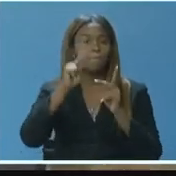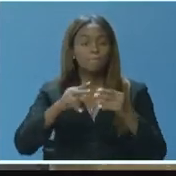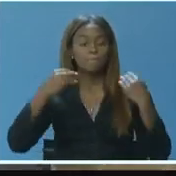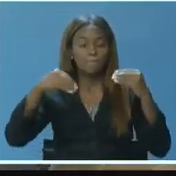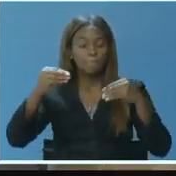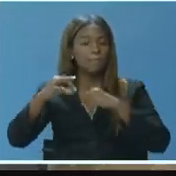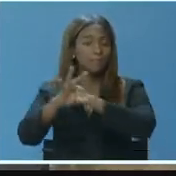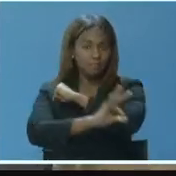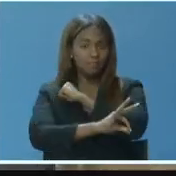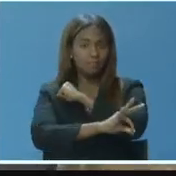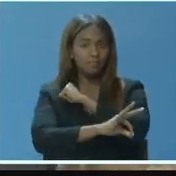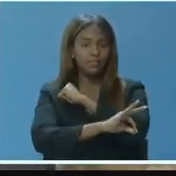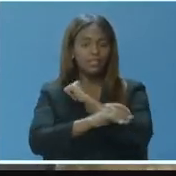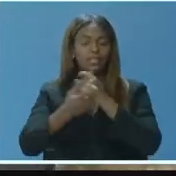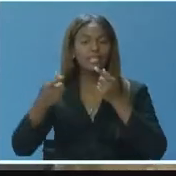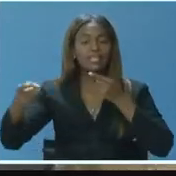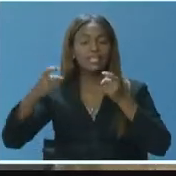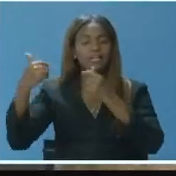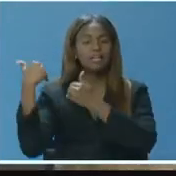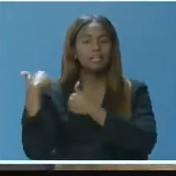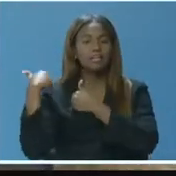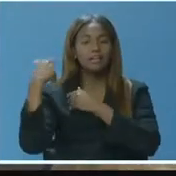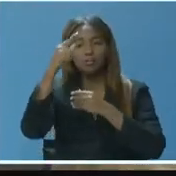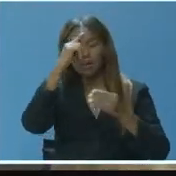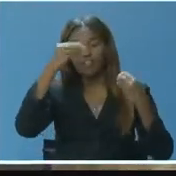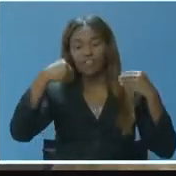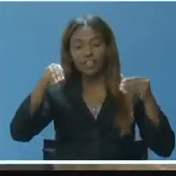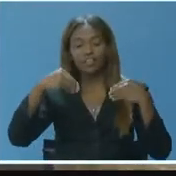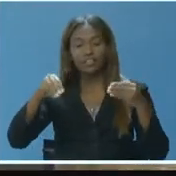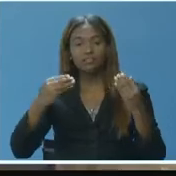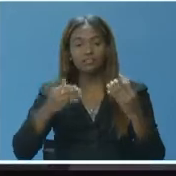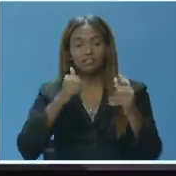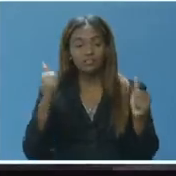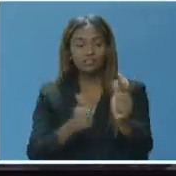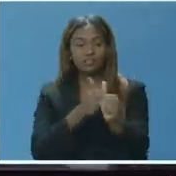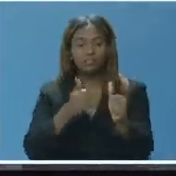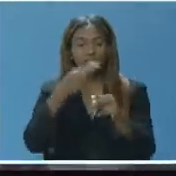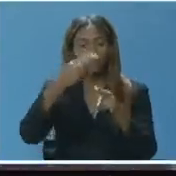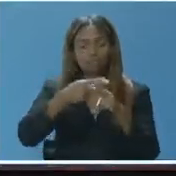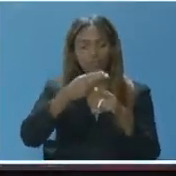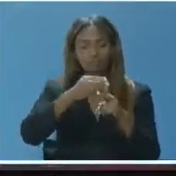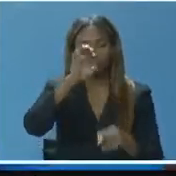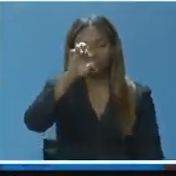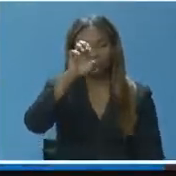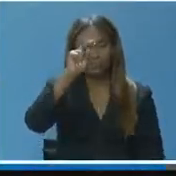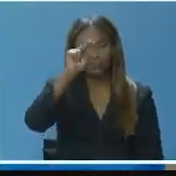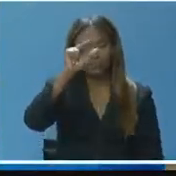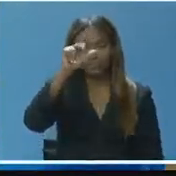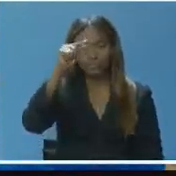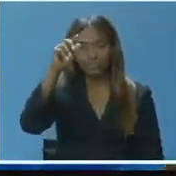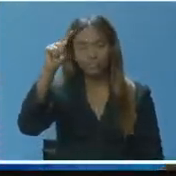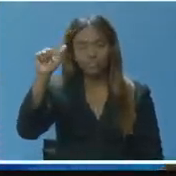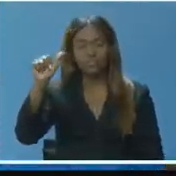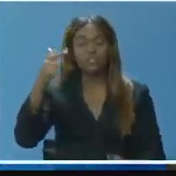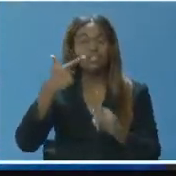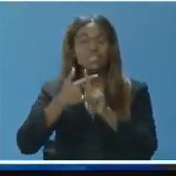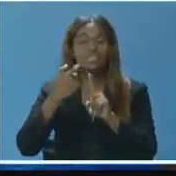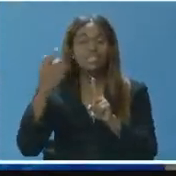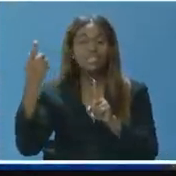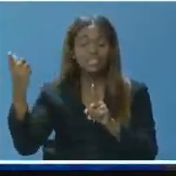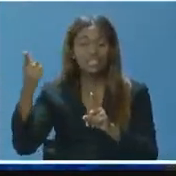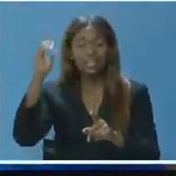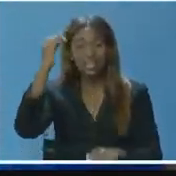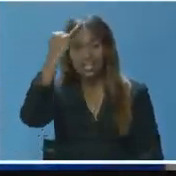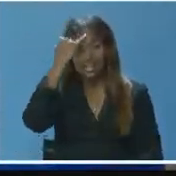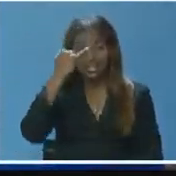tráfico de cocaína gestionada por la conocida mafia calabresa Intrajeta y que transportaba la droga desde Sudamérica hasta Europa.